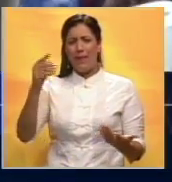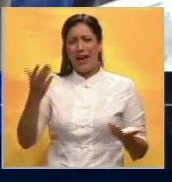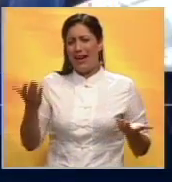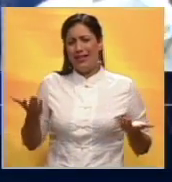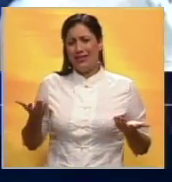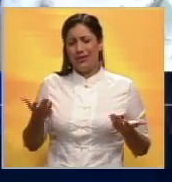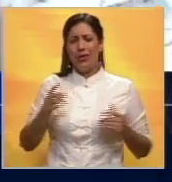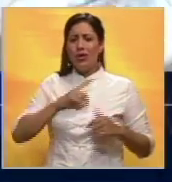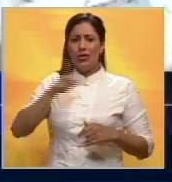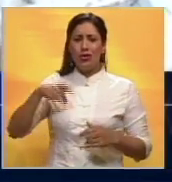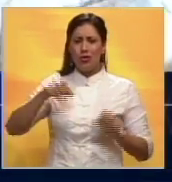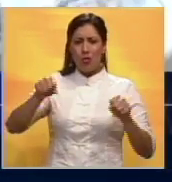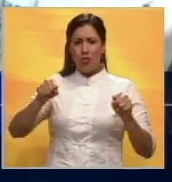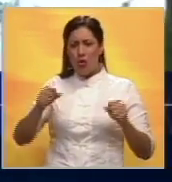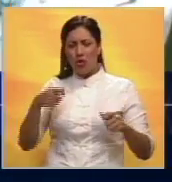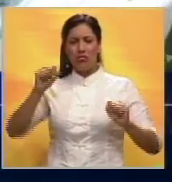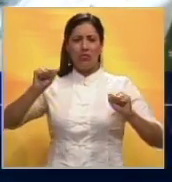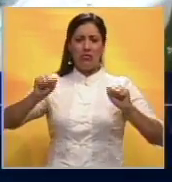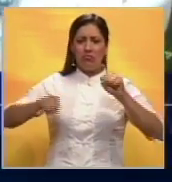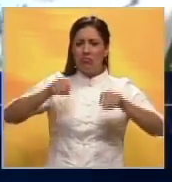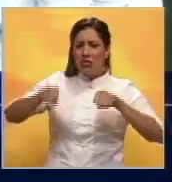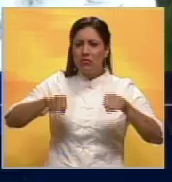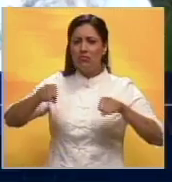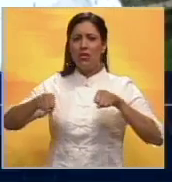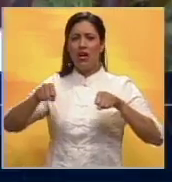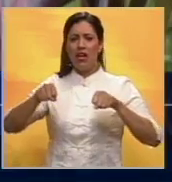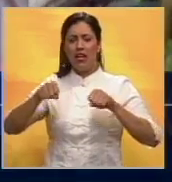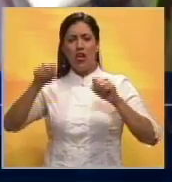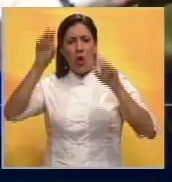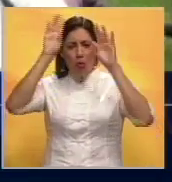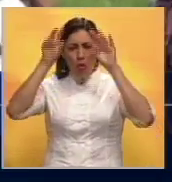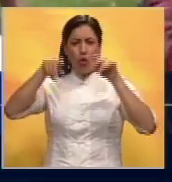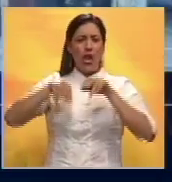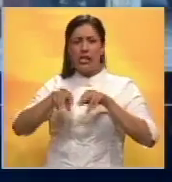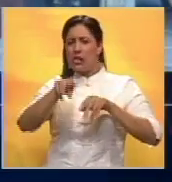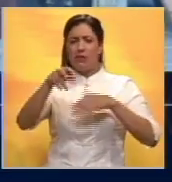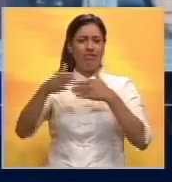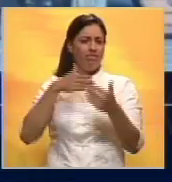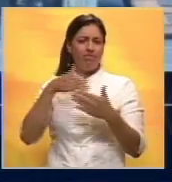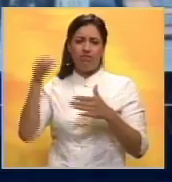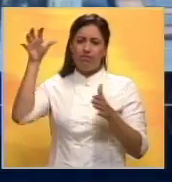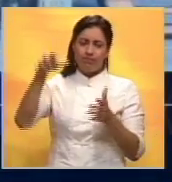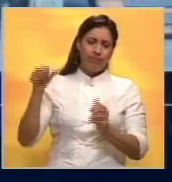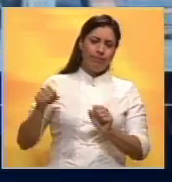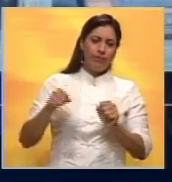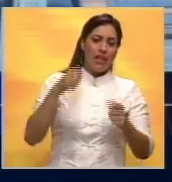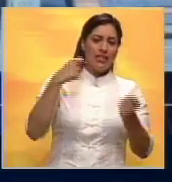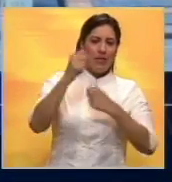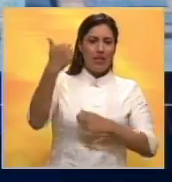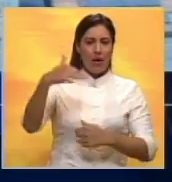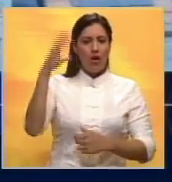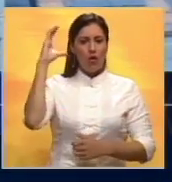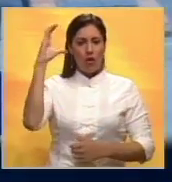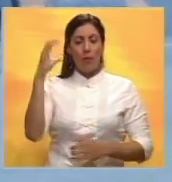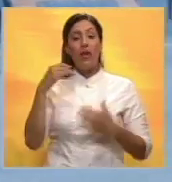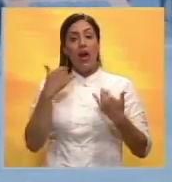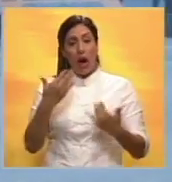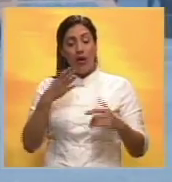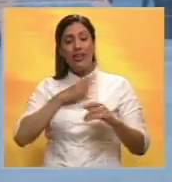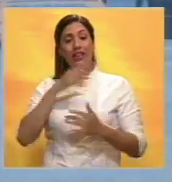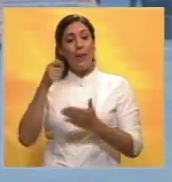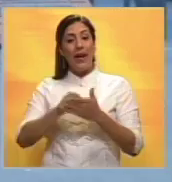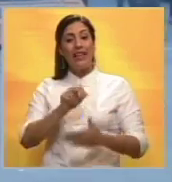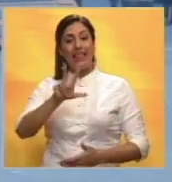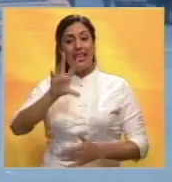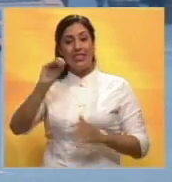nos toca en moto en bicicleta en burro según la policía en lo corrido de este año se han incautado